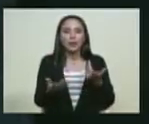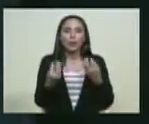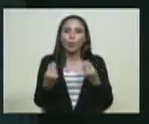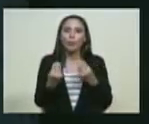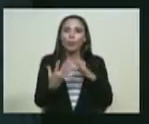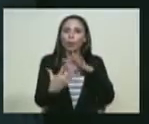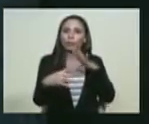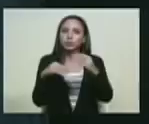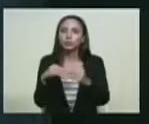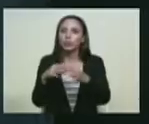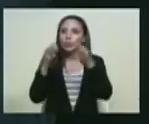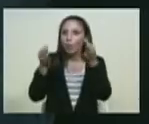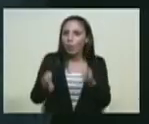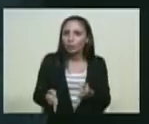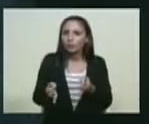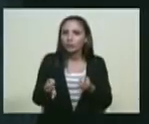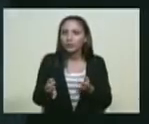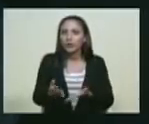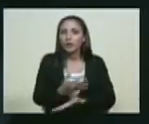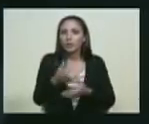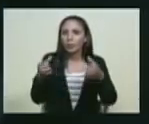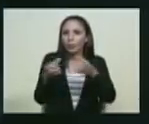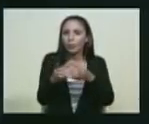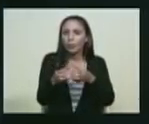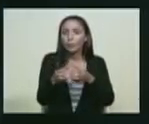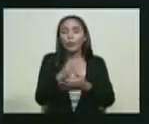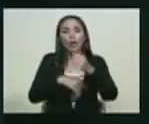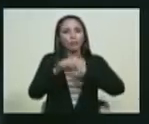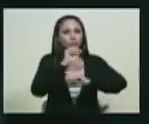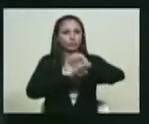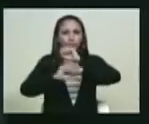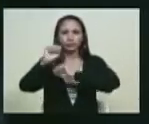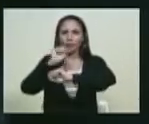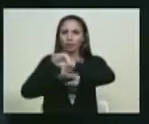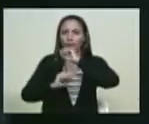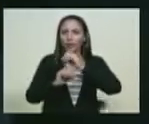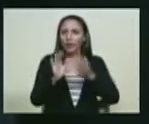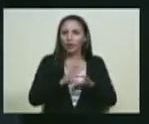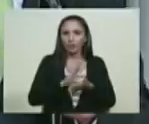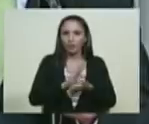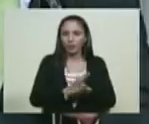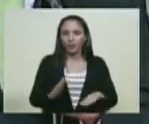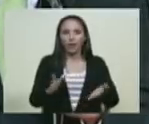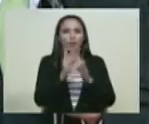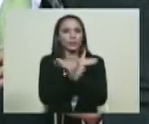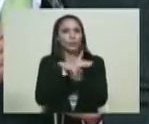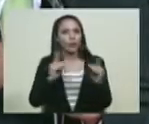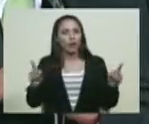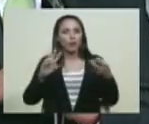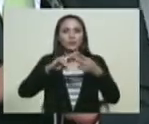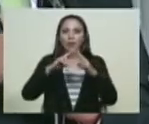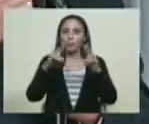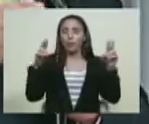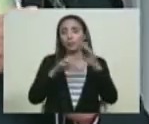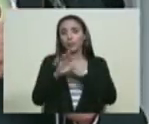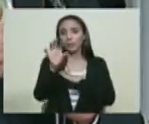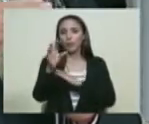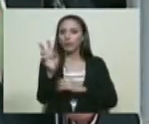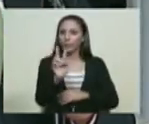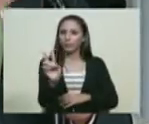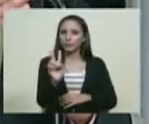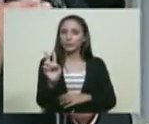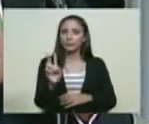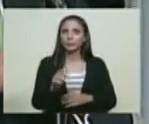de los jueces de la República, para defender la estabilidad, la democracia y la paz de este país, hasta